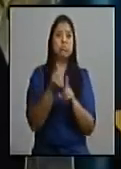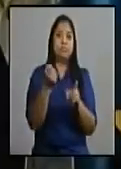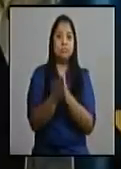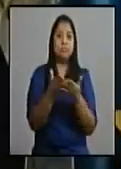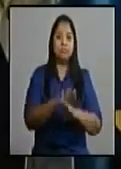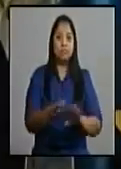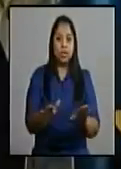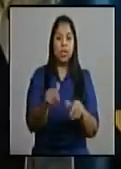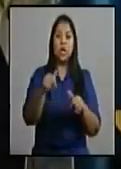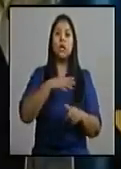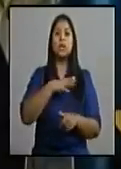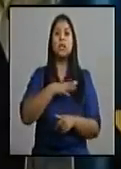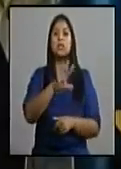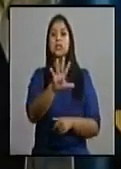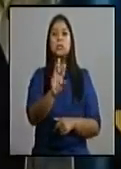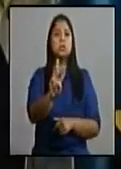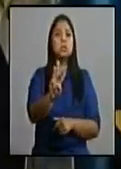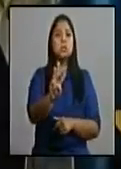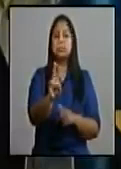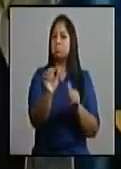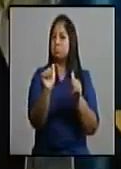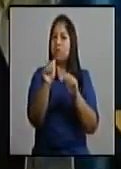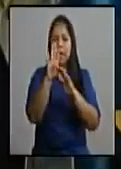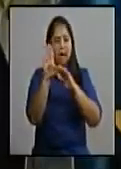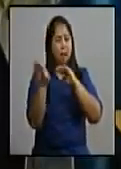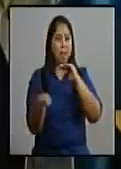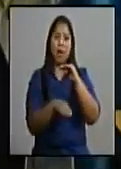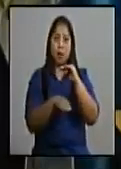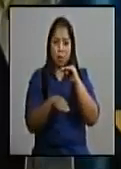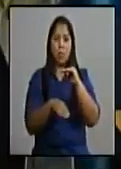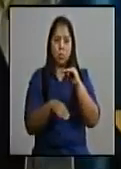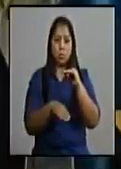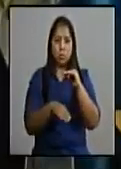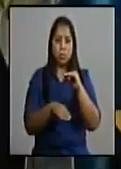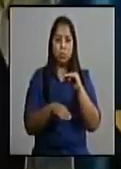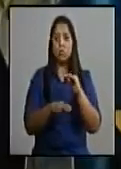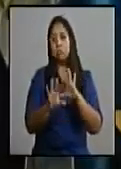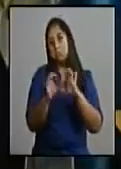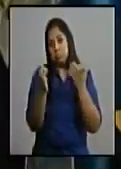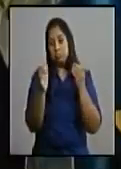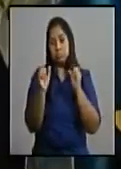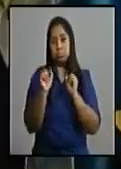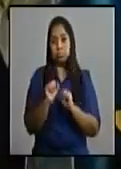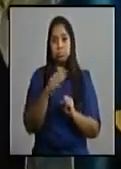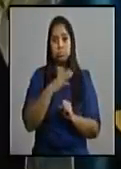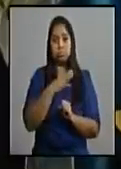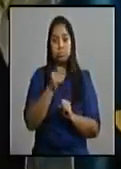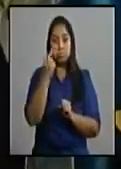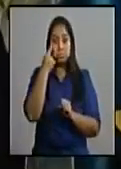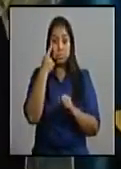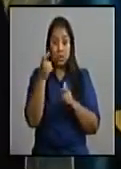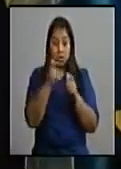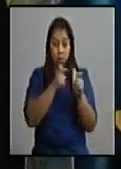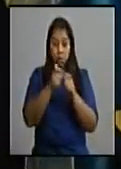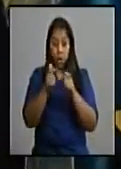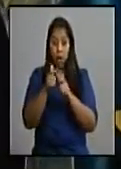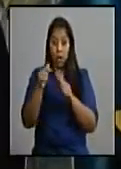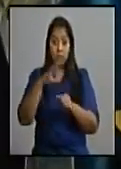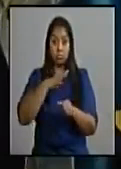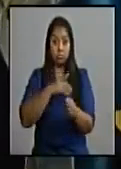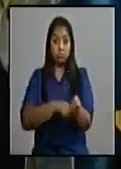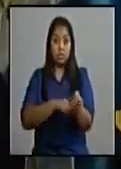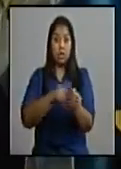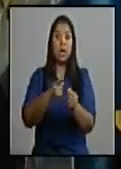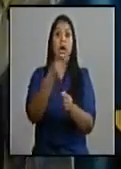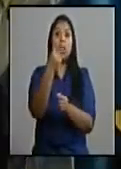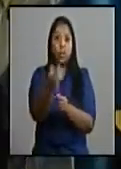tengo en 53 unidades, o sea, está sumamente baja. Por lo que podemos decir que este primer control, que será